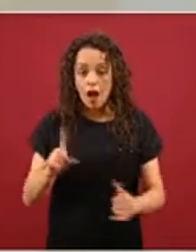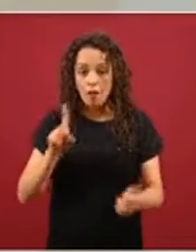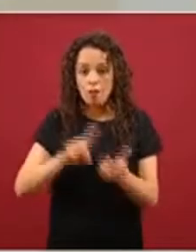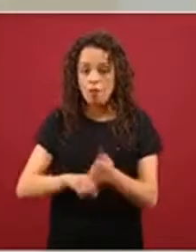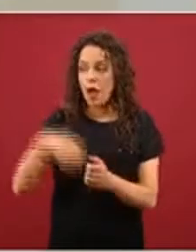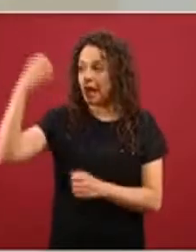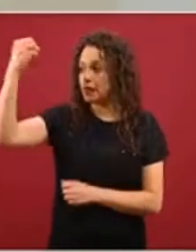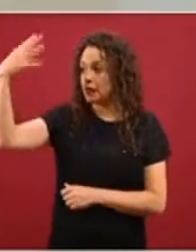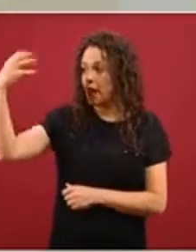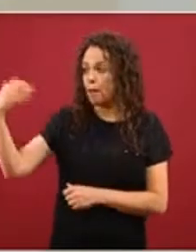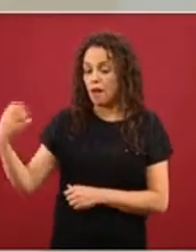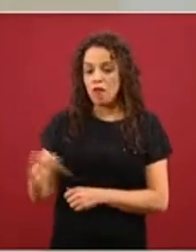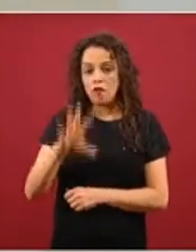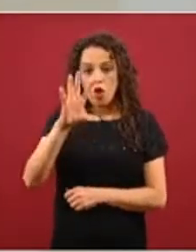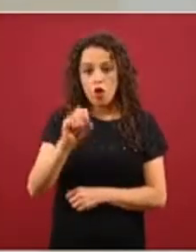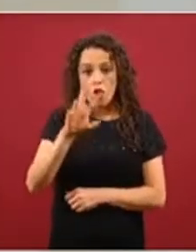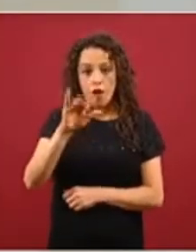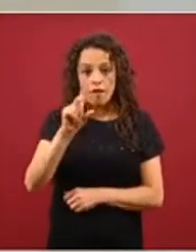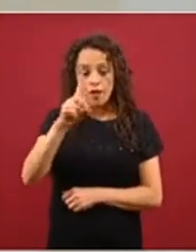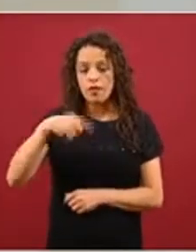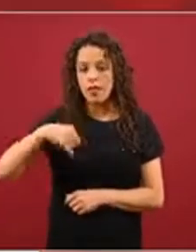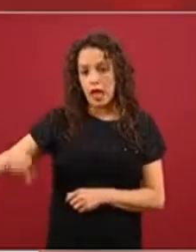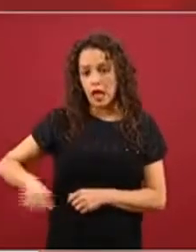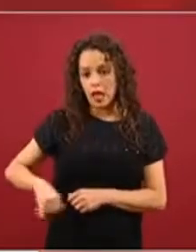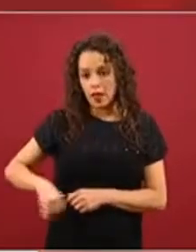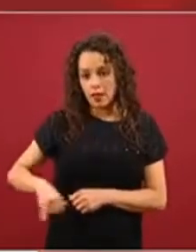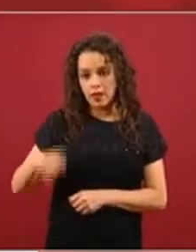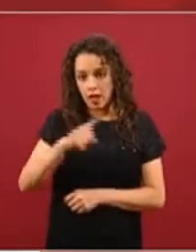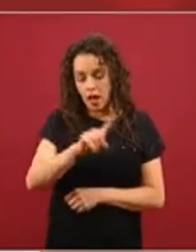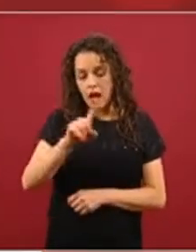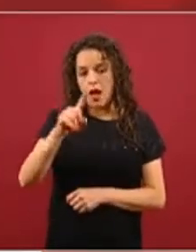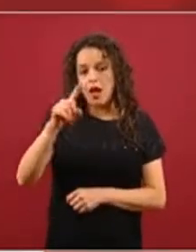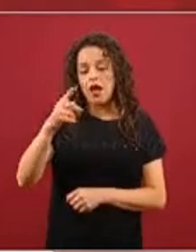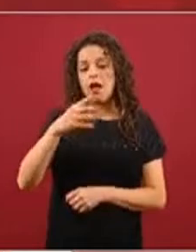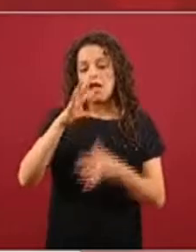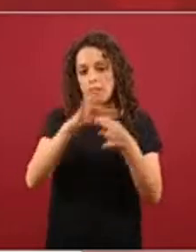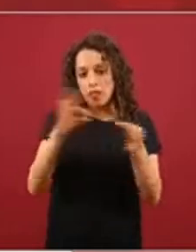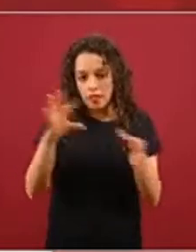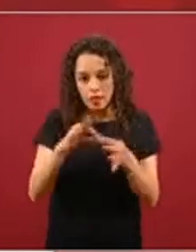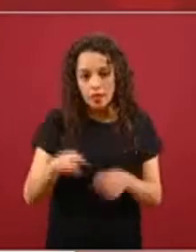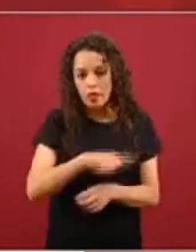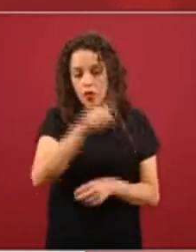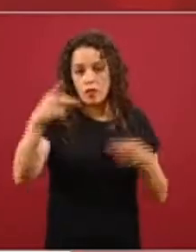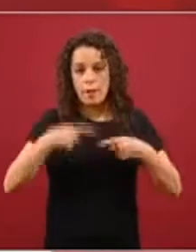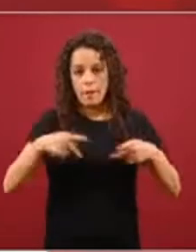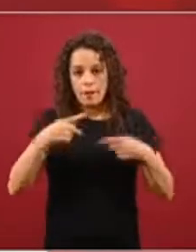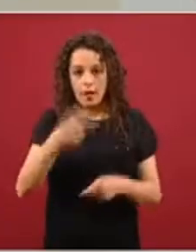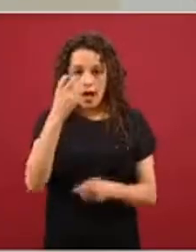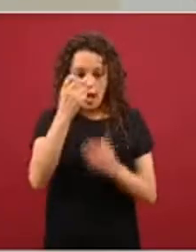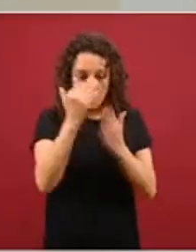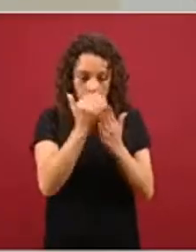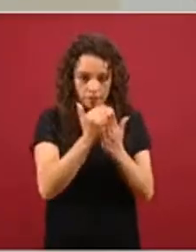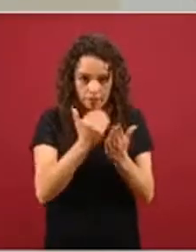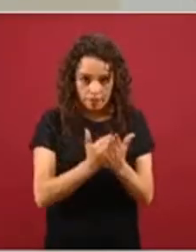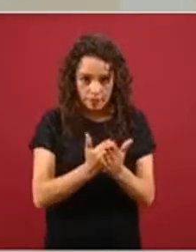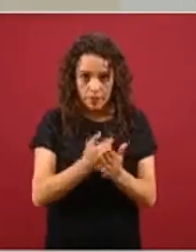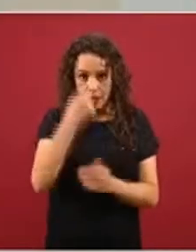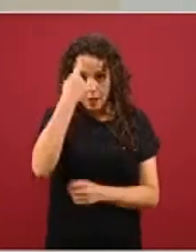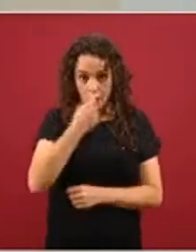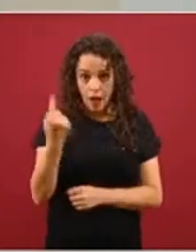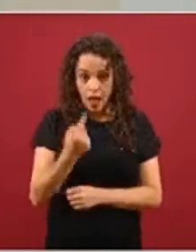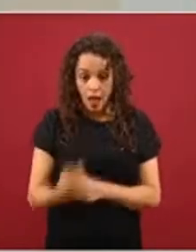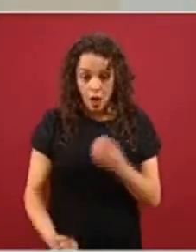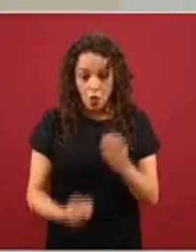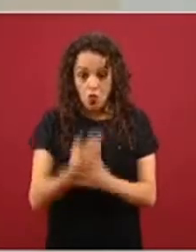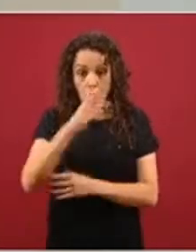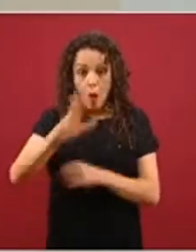nos interesa recordar a toda la población estos elementos para que transitemos a esta nueva normalidad,